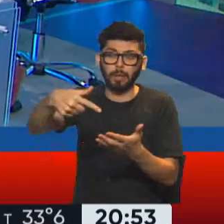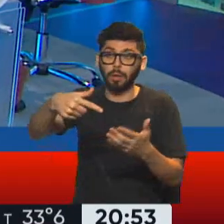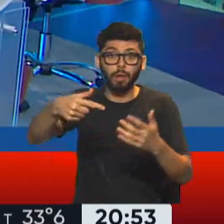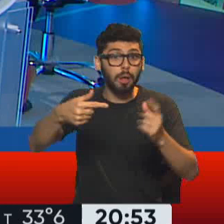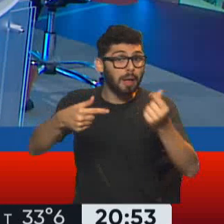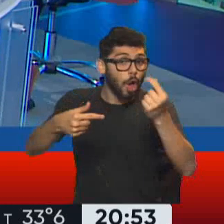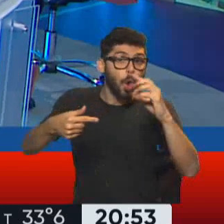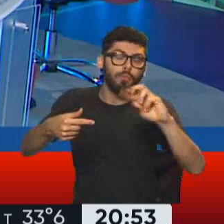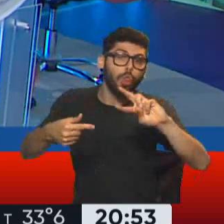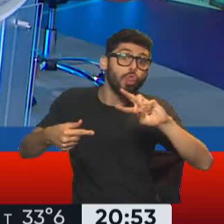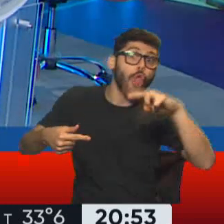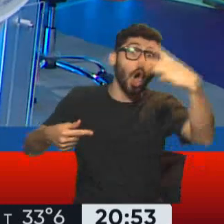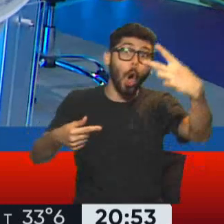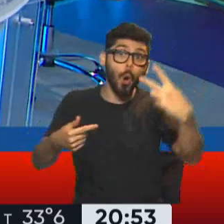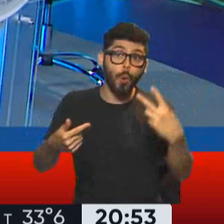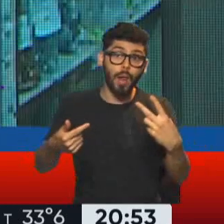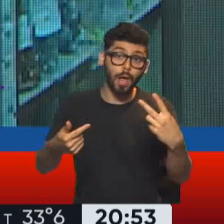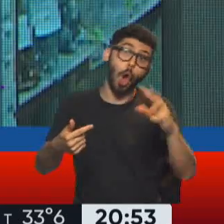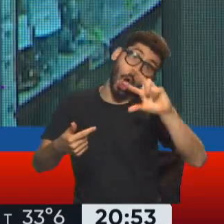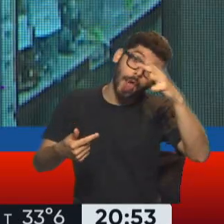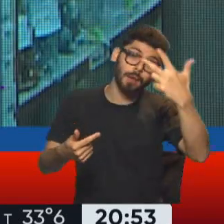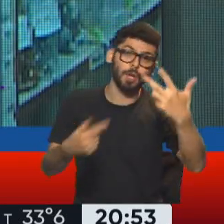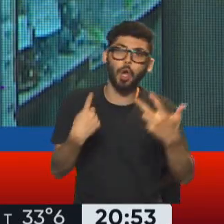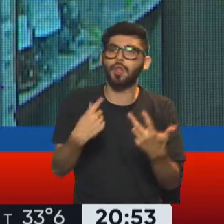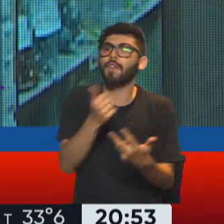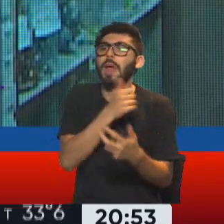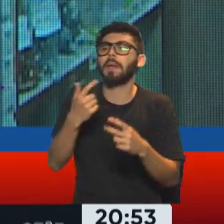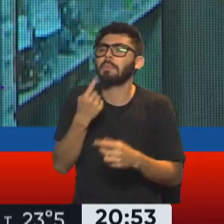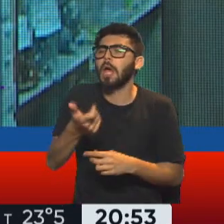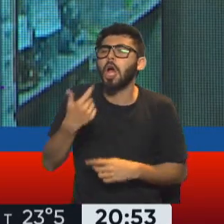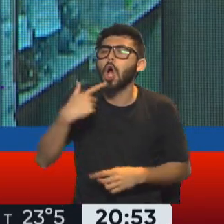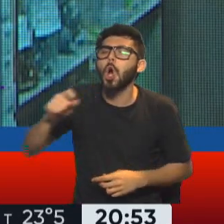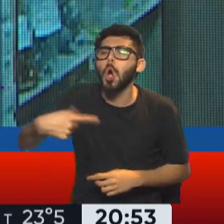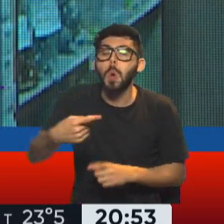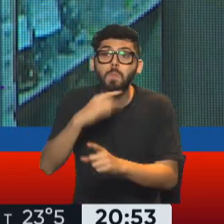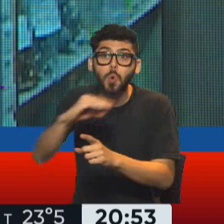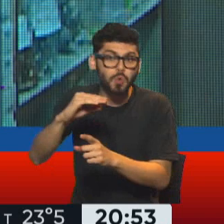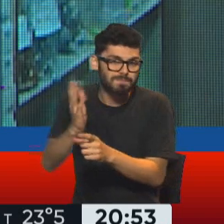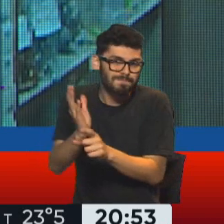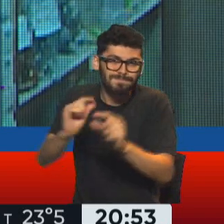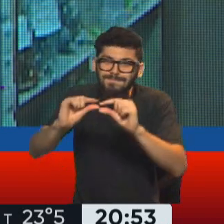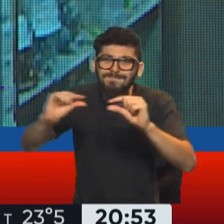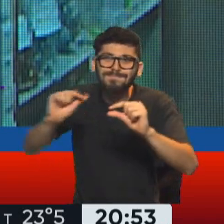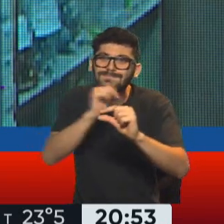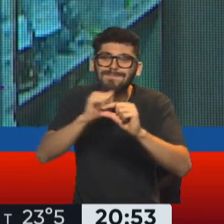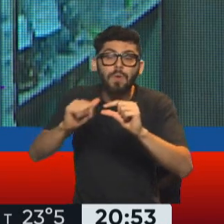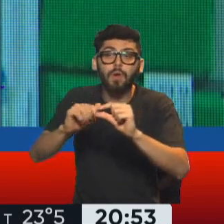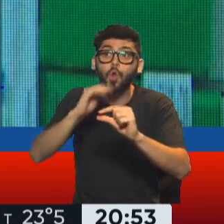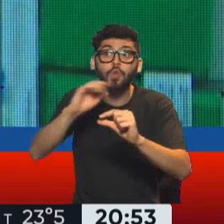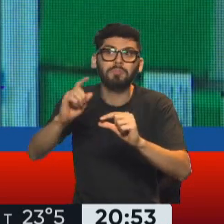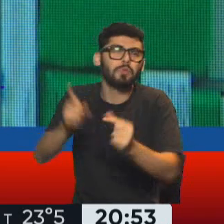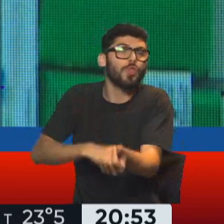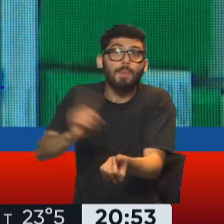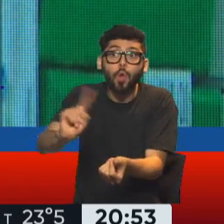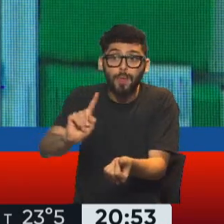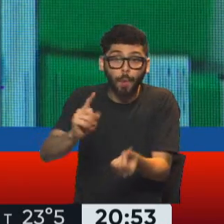veces más. Y hemos perdido la costumbre de ir a pedir a la farmacia el genérico, porque quizás no hubo campañas lo suficientemente fuertes, nunca pero hubo un la lobby muy tuvimos. grande en